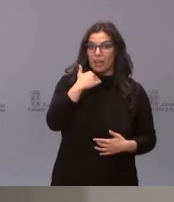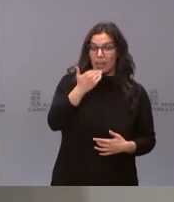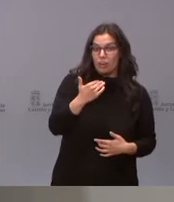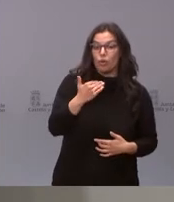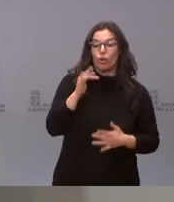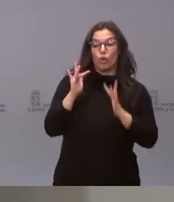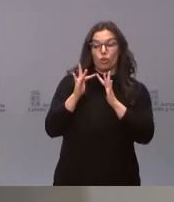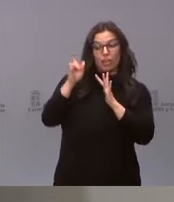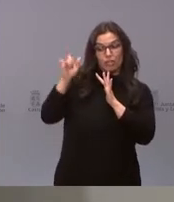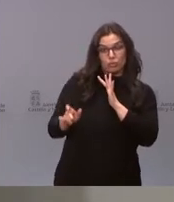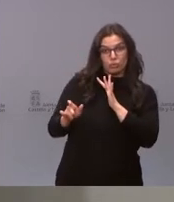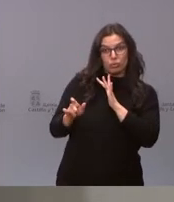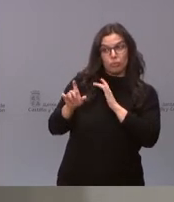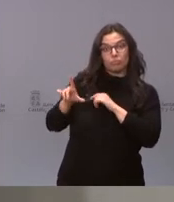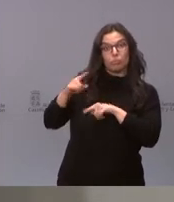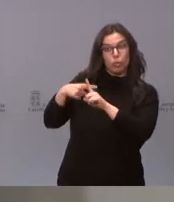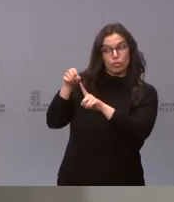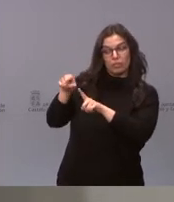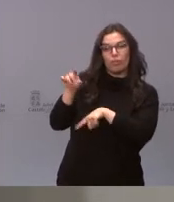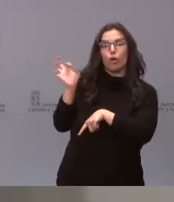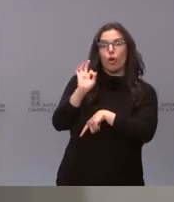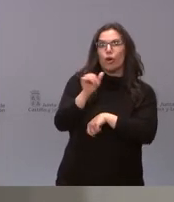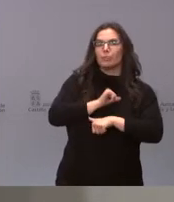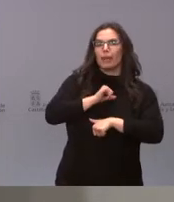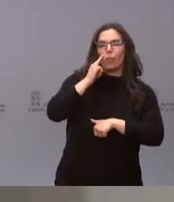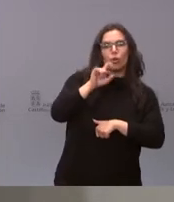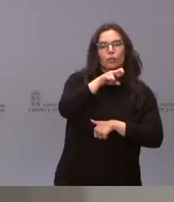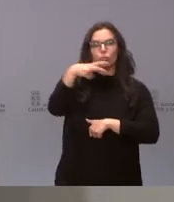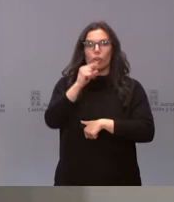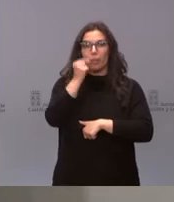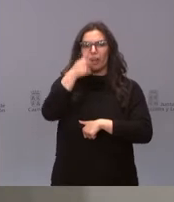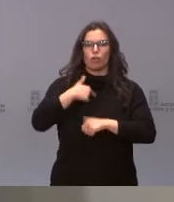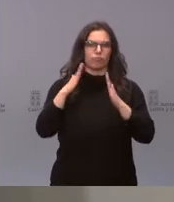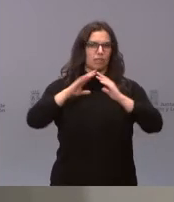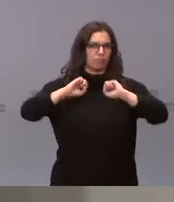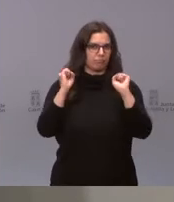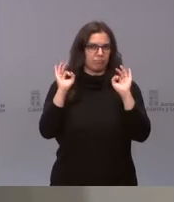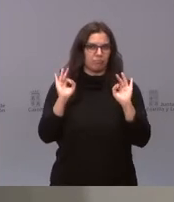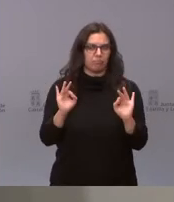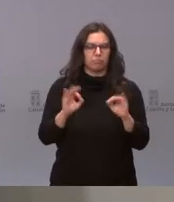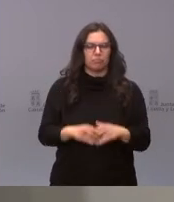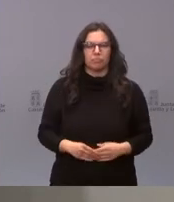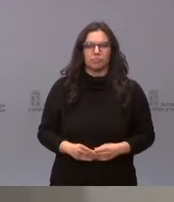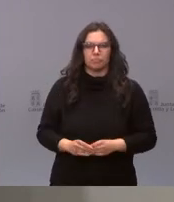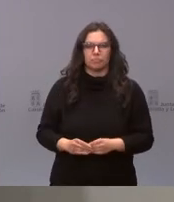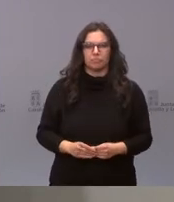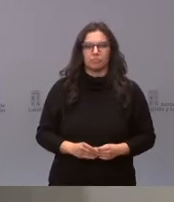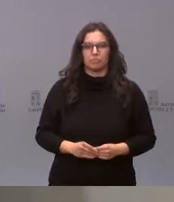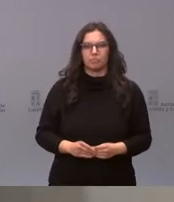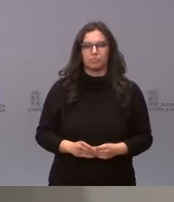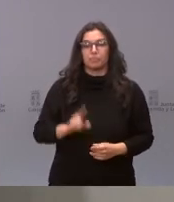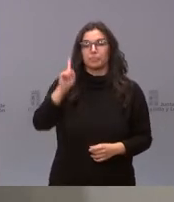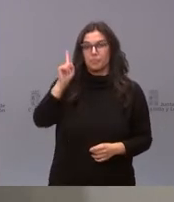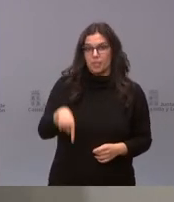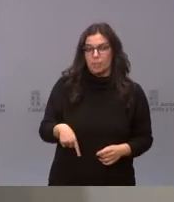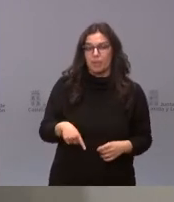contacto estrecho espero el resultado de una prueba diagnóstica de infección activa pcr o antígeno de segunda generación también